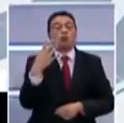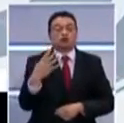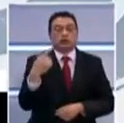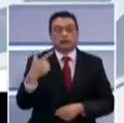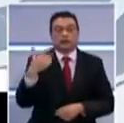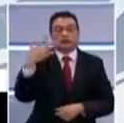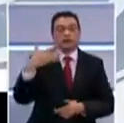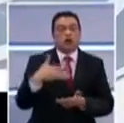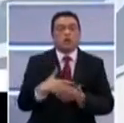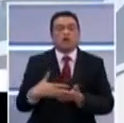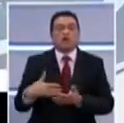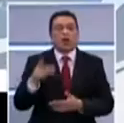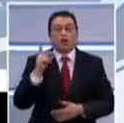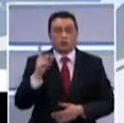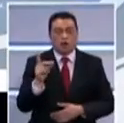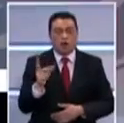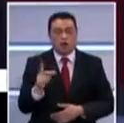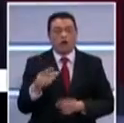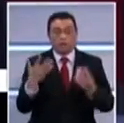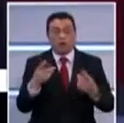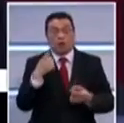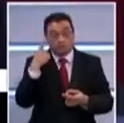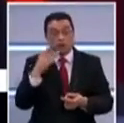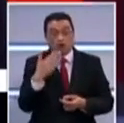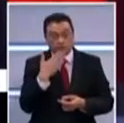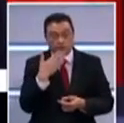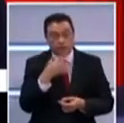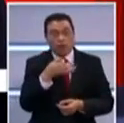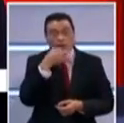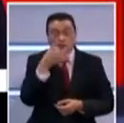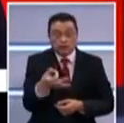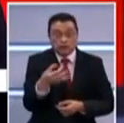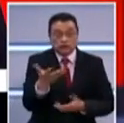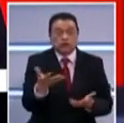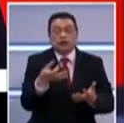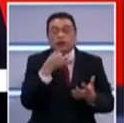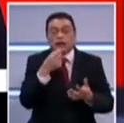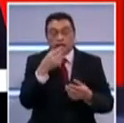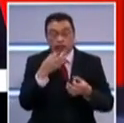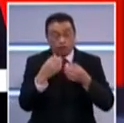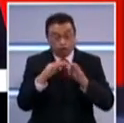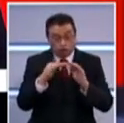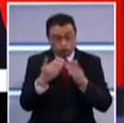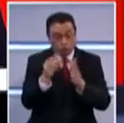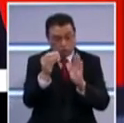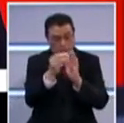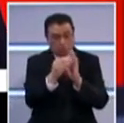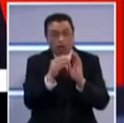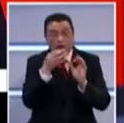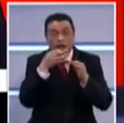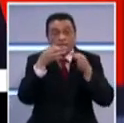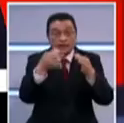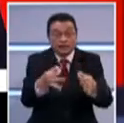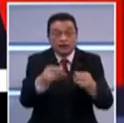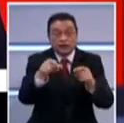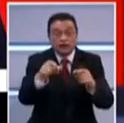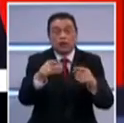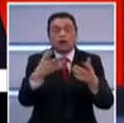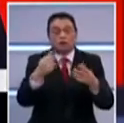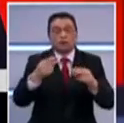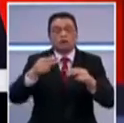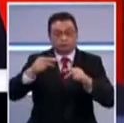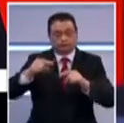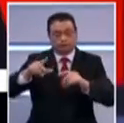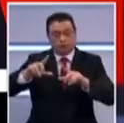475 millones de dólares pero también señalar que lo que planteamos es en la práctica la mitigación